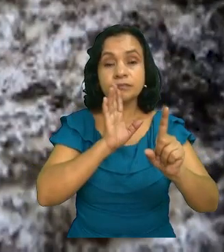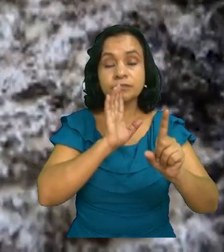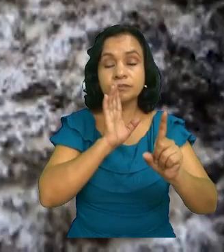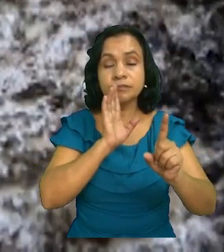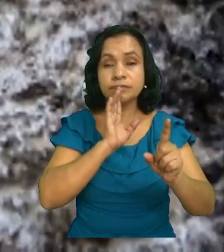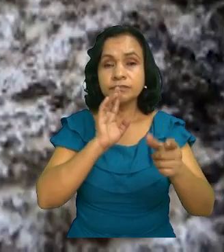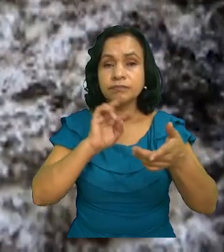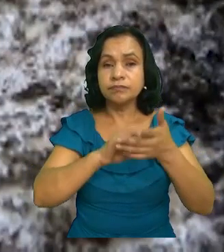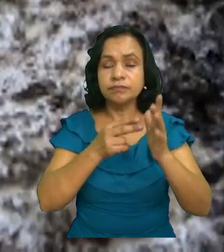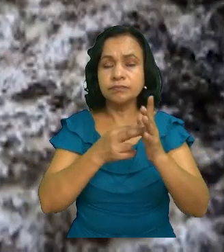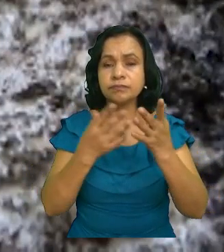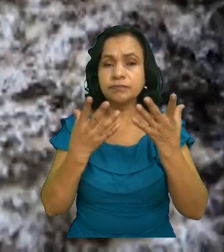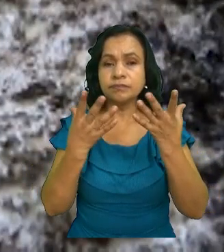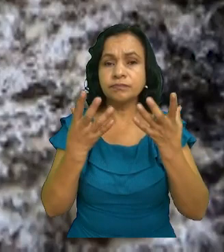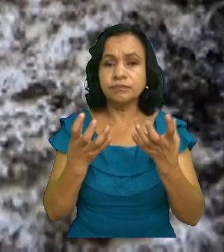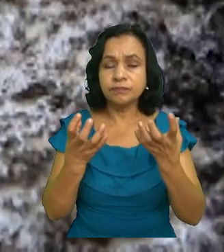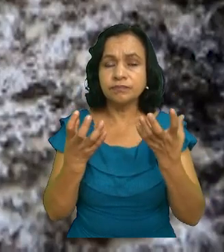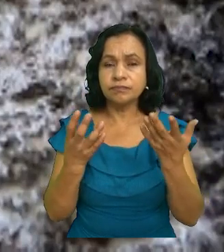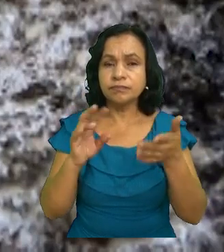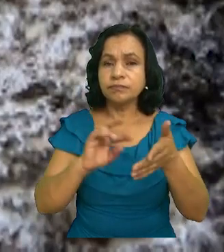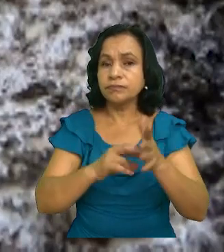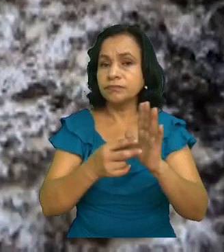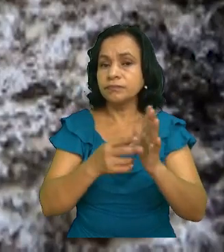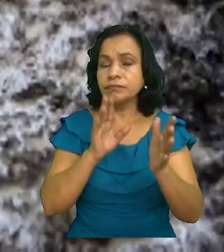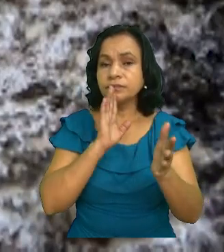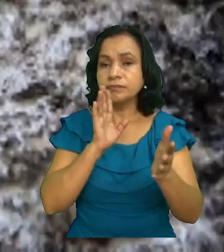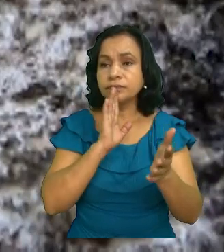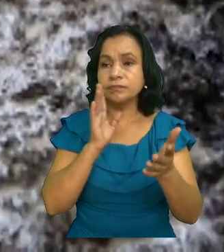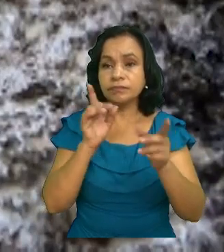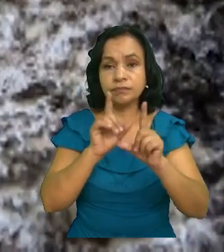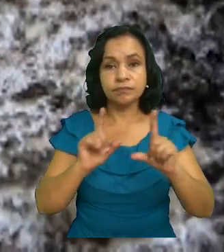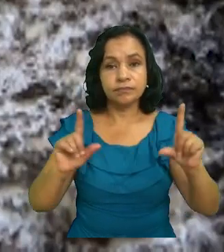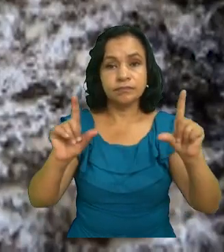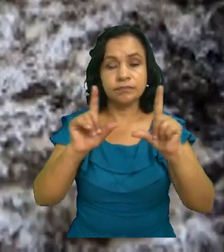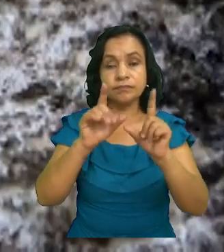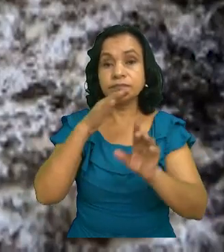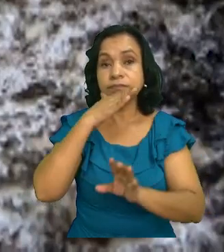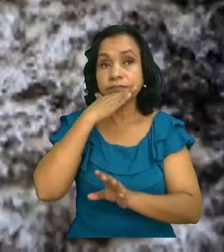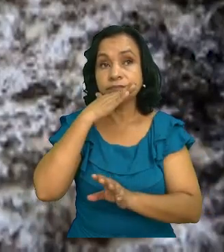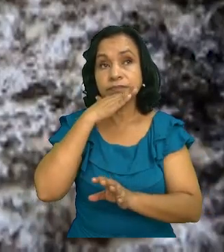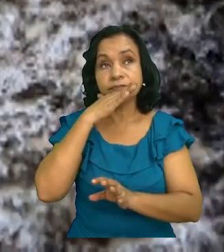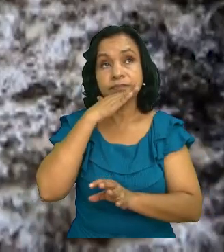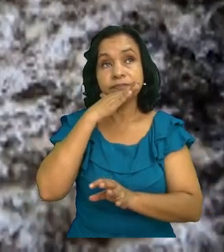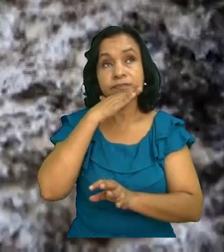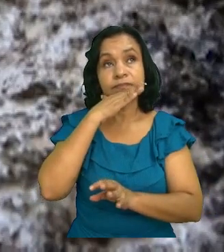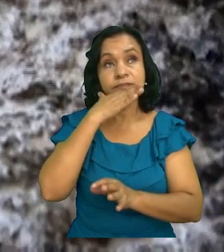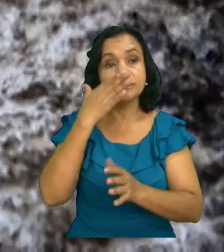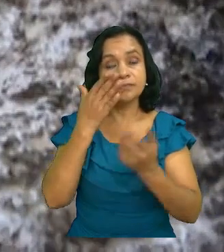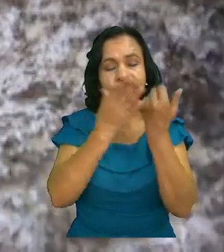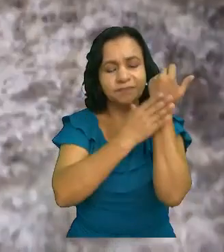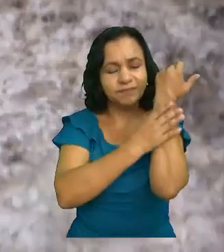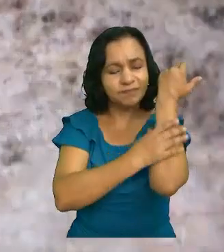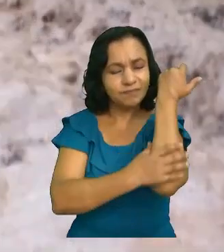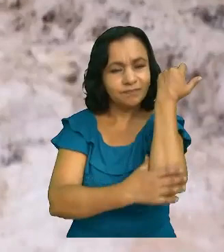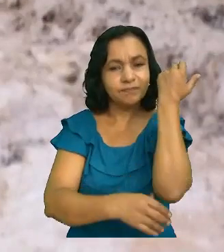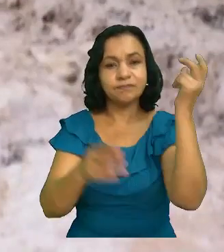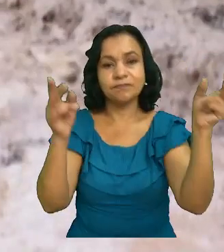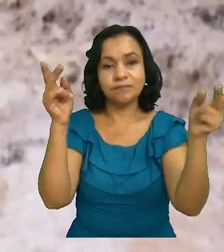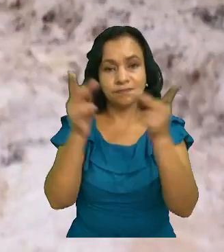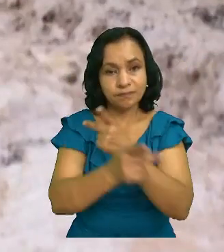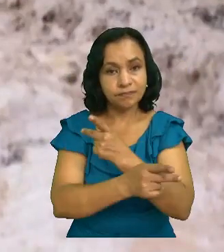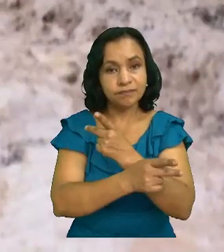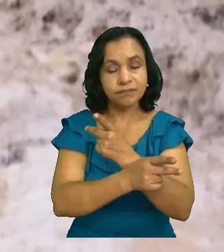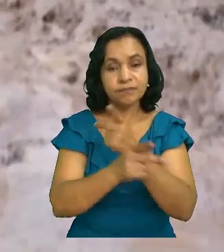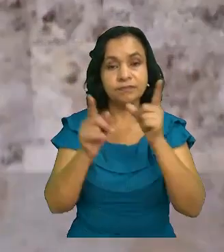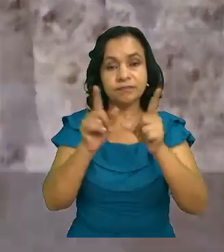seca, nosotros hablamos de situaciones complejas, de situaciones de pobreza, pero